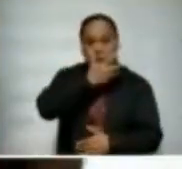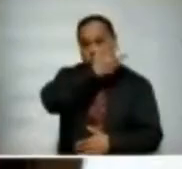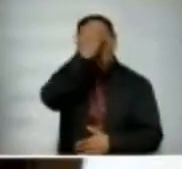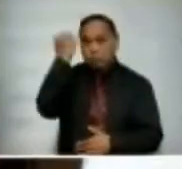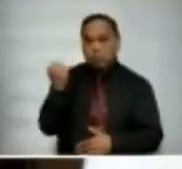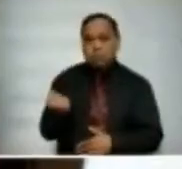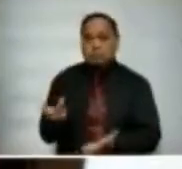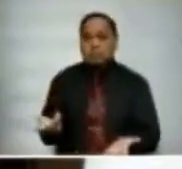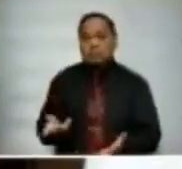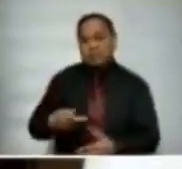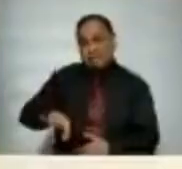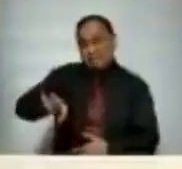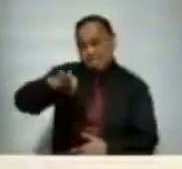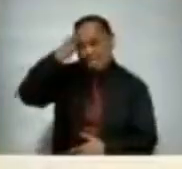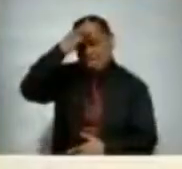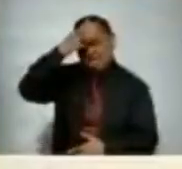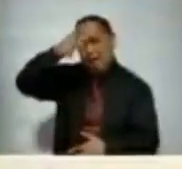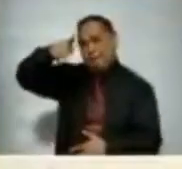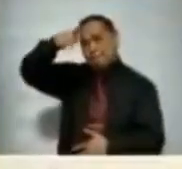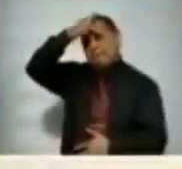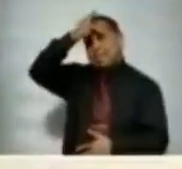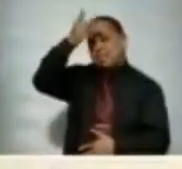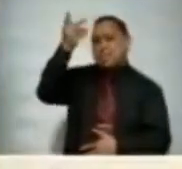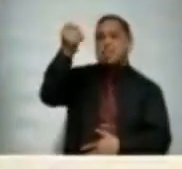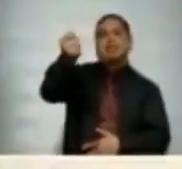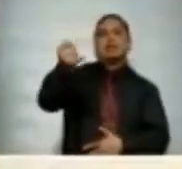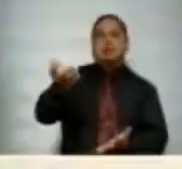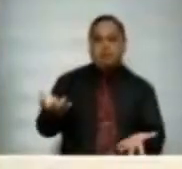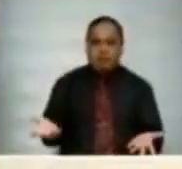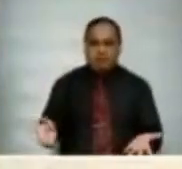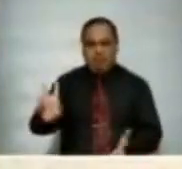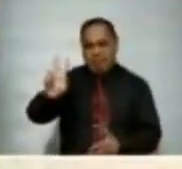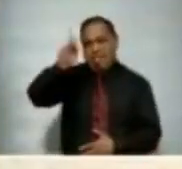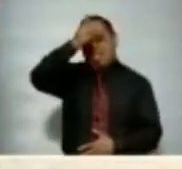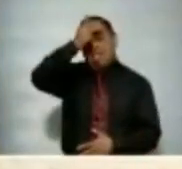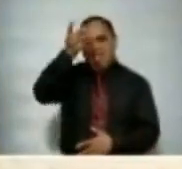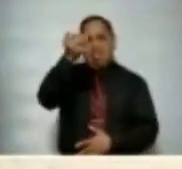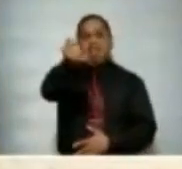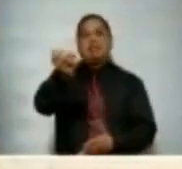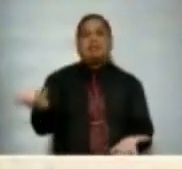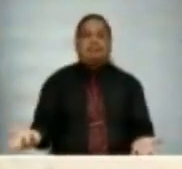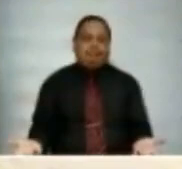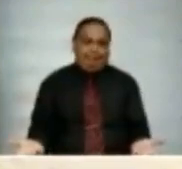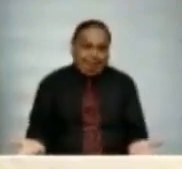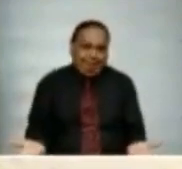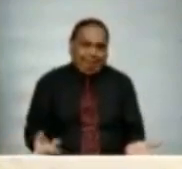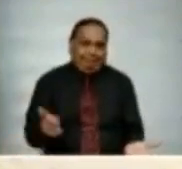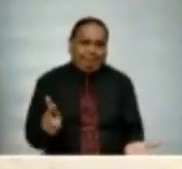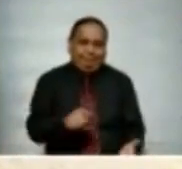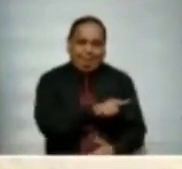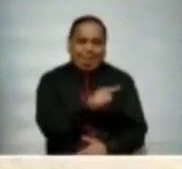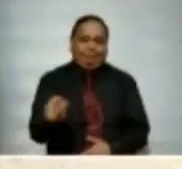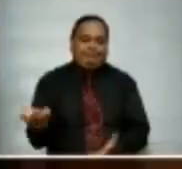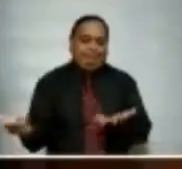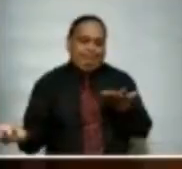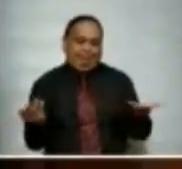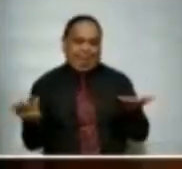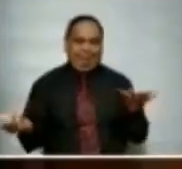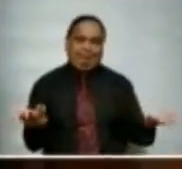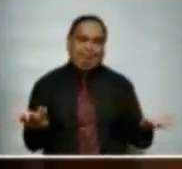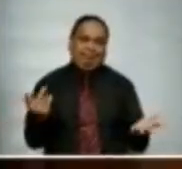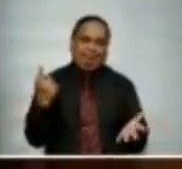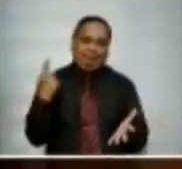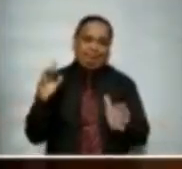Qué pendejez, ¿verdad? Parecía pendejez, no, no. Sí, no, no, no hay, no tiene excusa, no, no hay salida, ¿no? Para él. Y yo